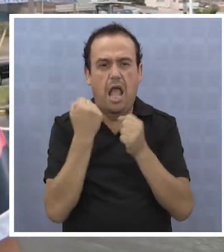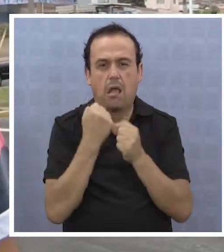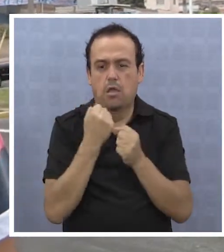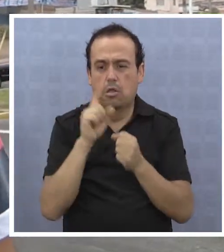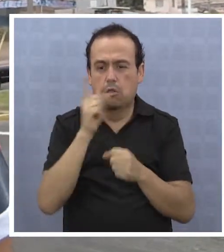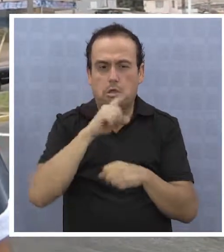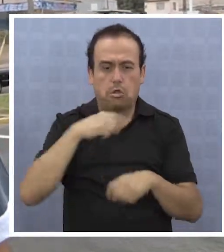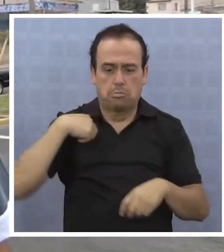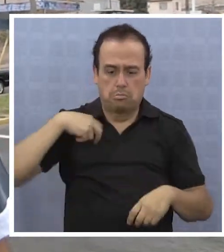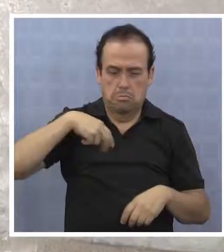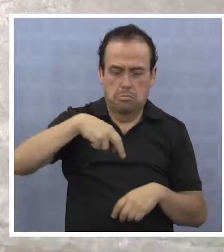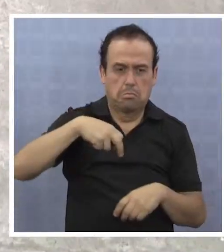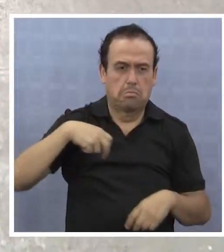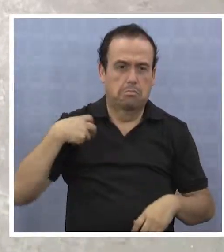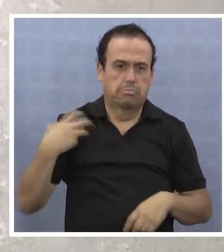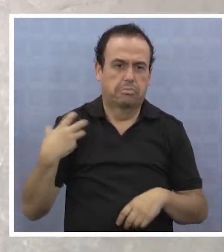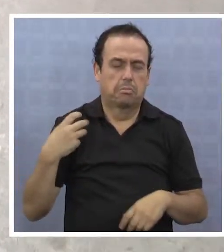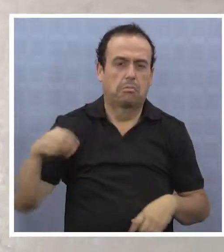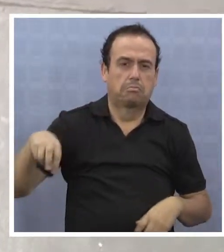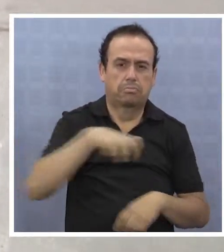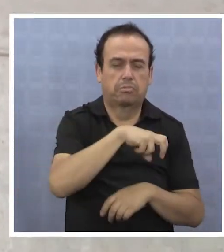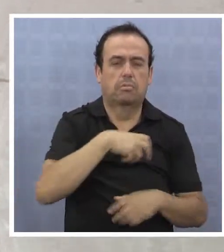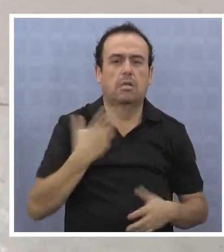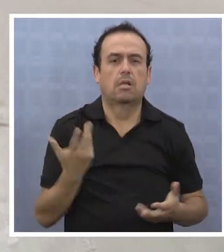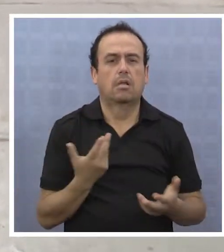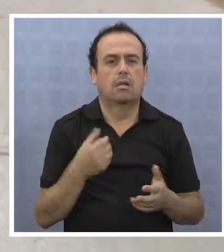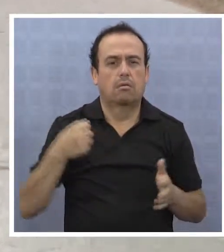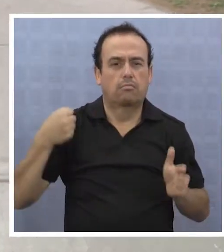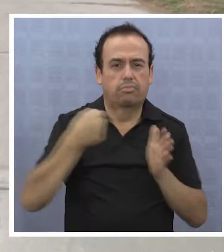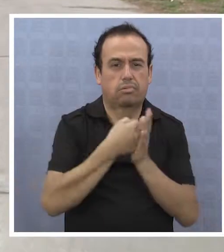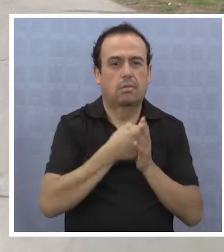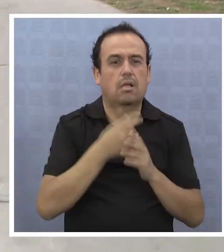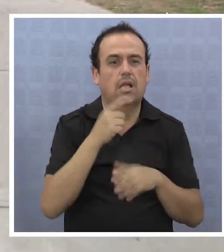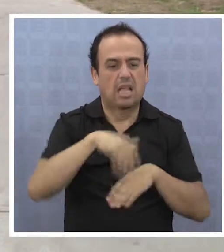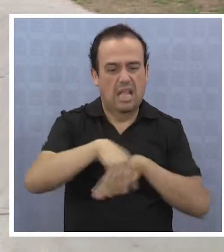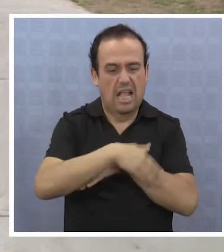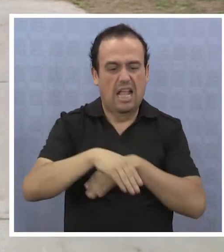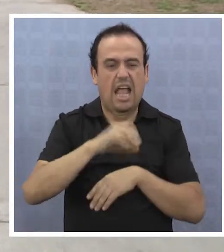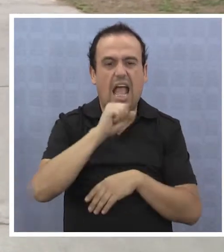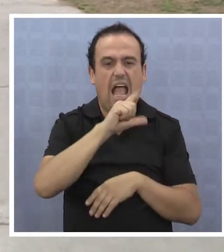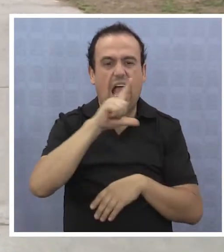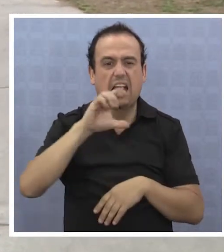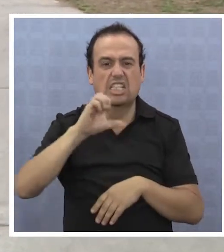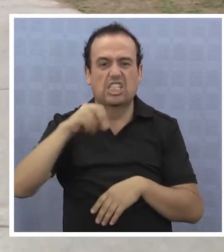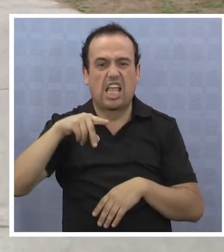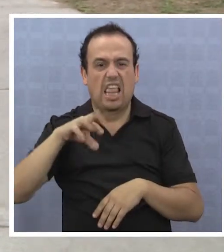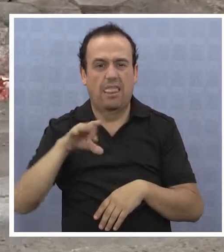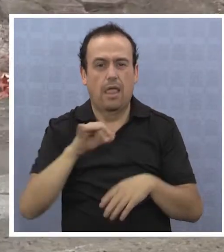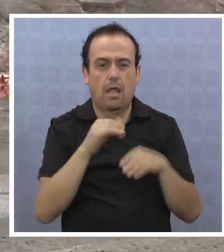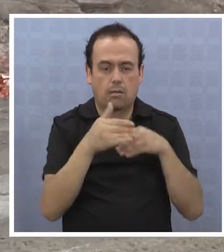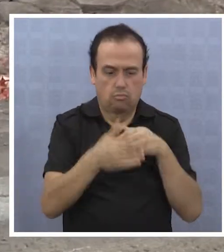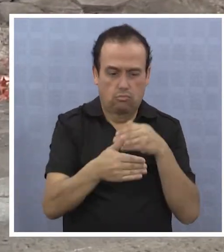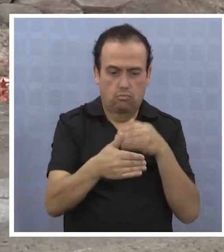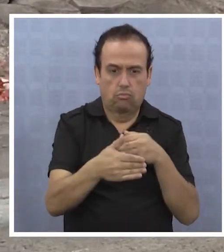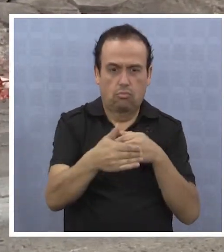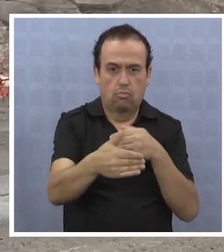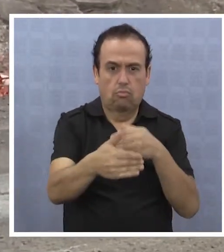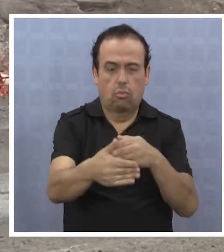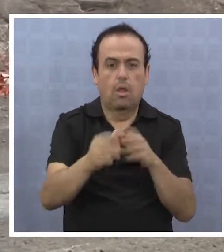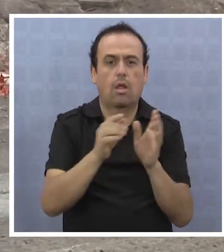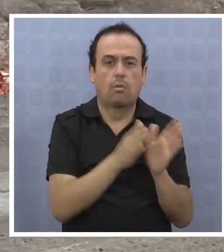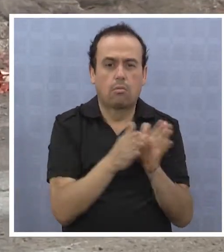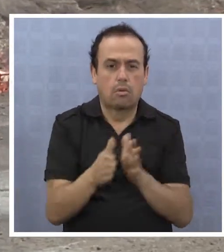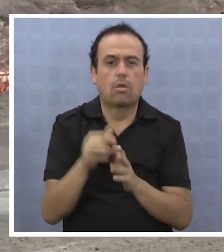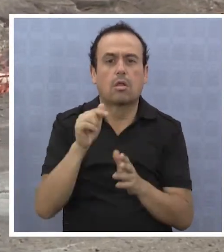los peatones. No sé el paso. Nada. Los trabajos en calle Salvador Allende se ejecutan por tramos y su término estaría